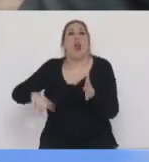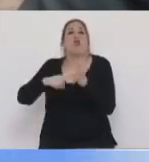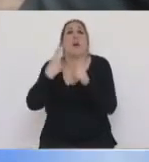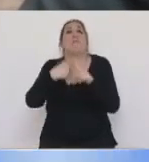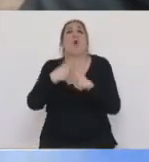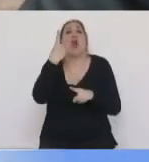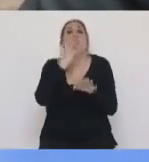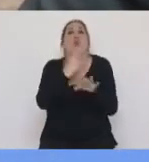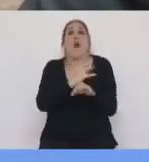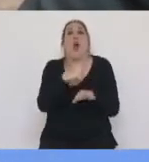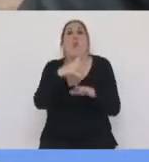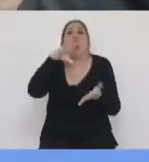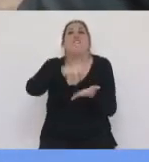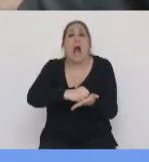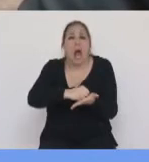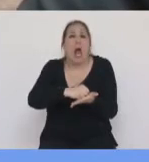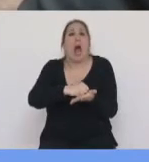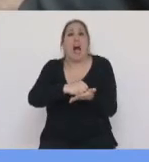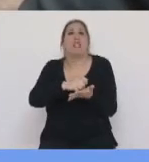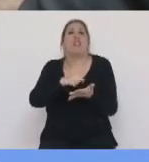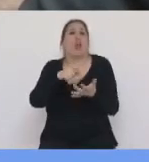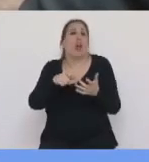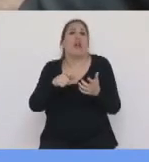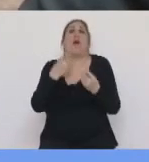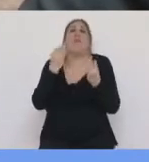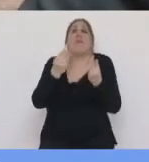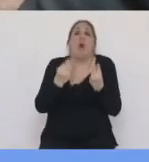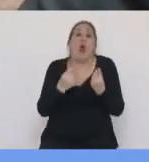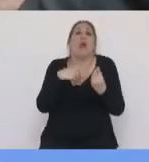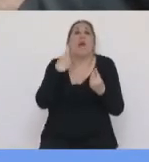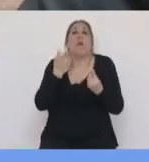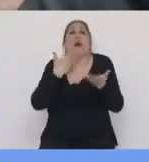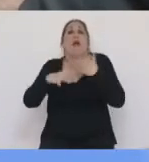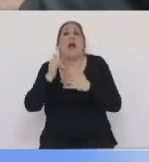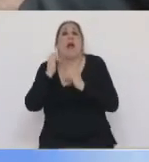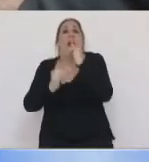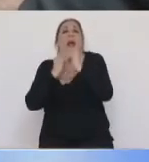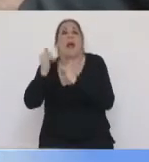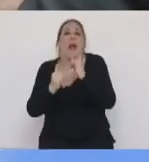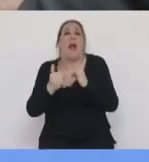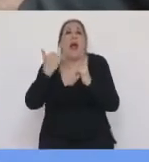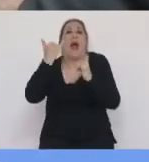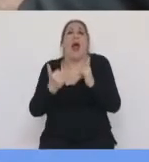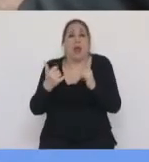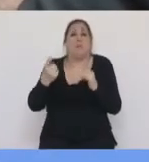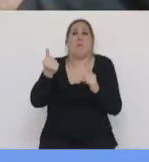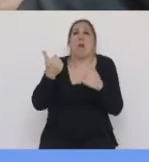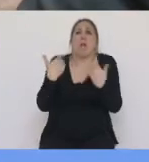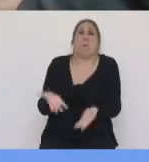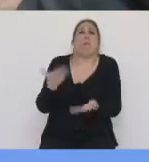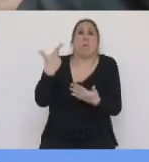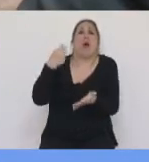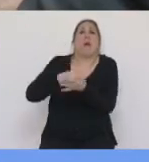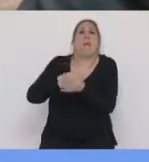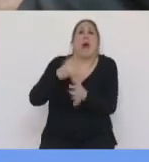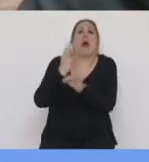que no había conseguido con el argumento de que tenían recursos suficientes y la educación pública sólo se